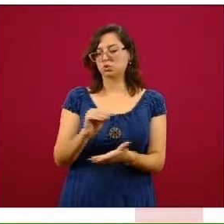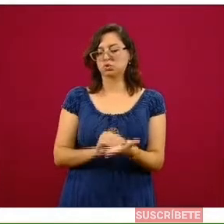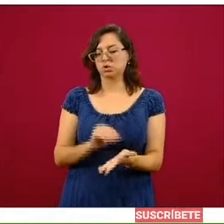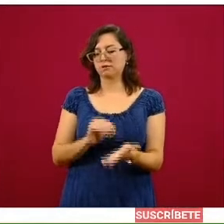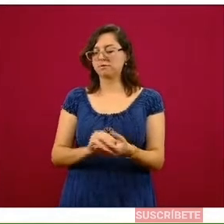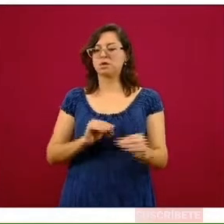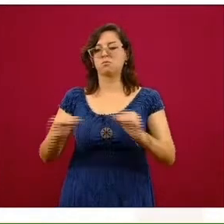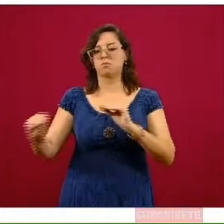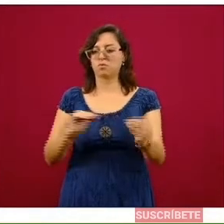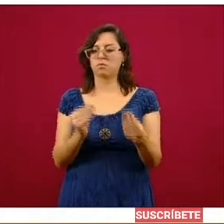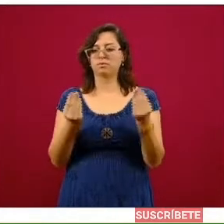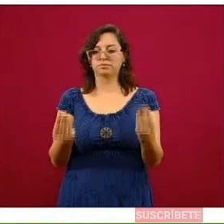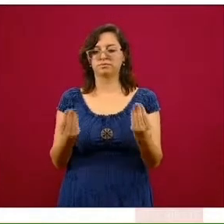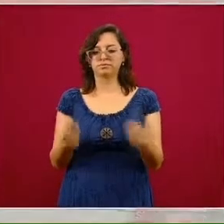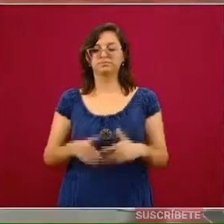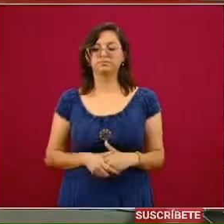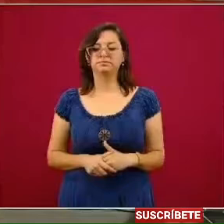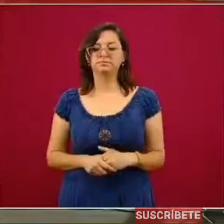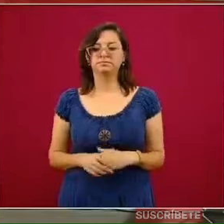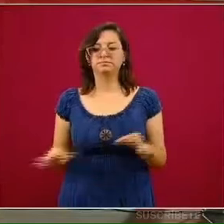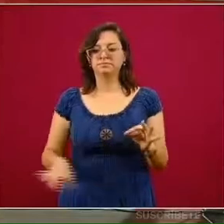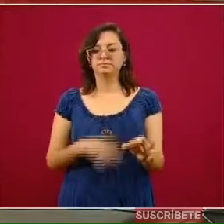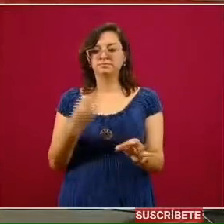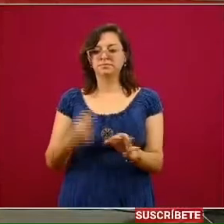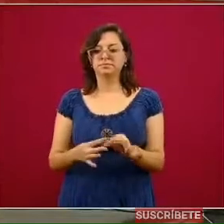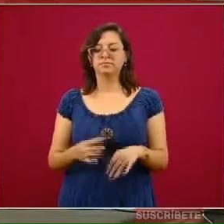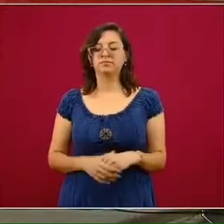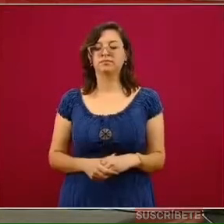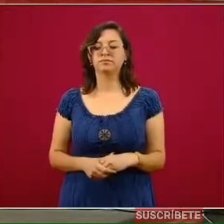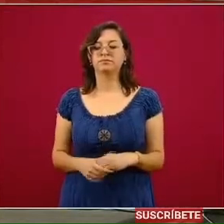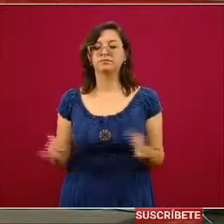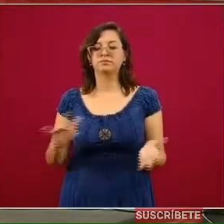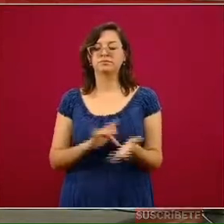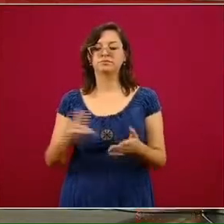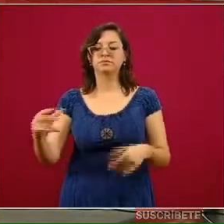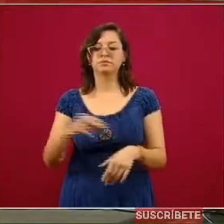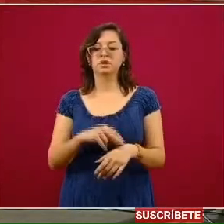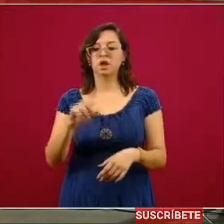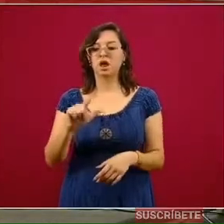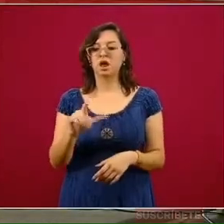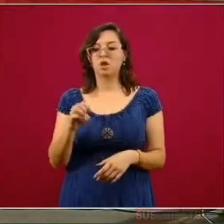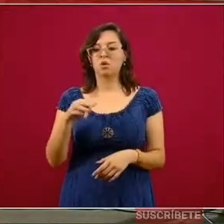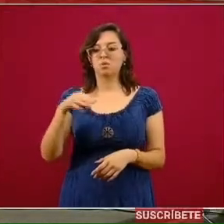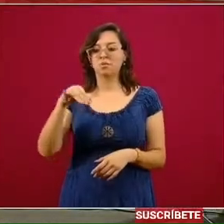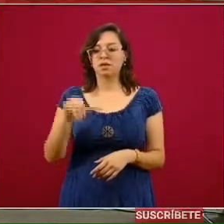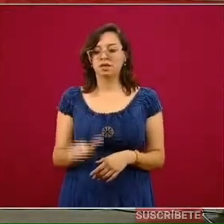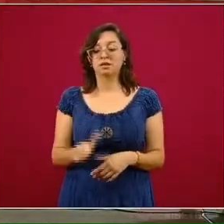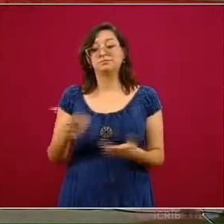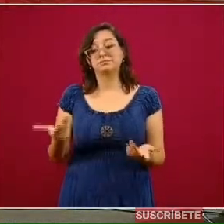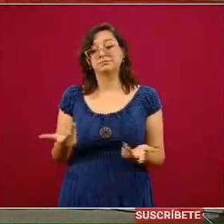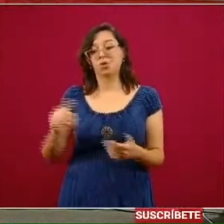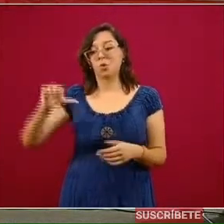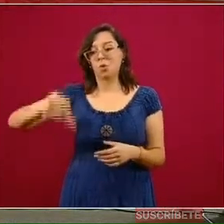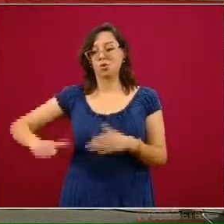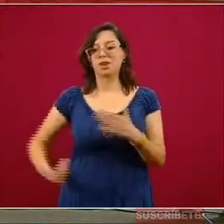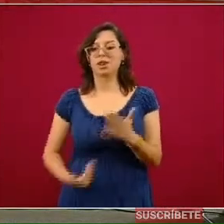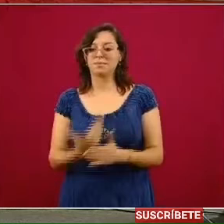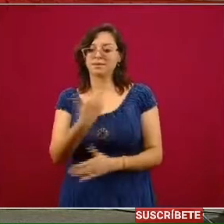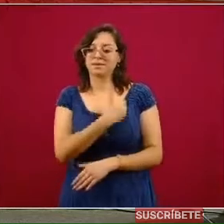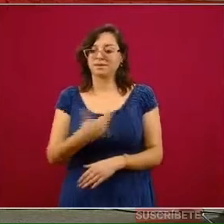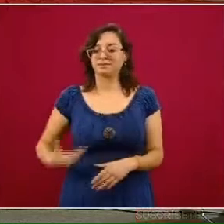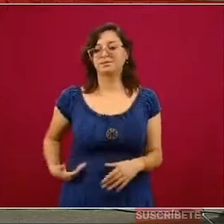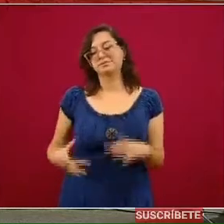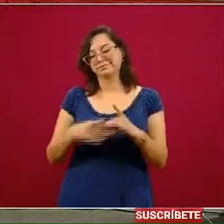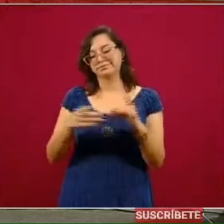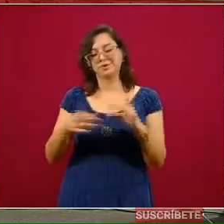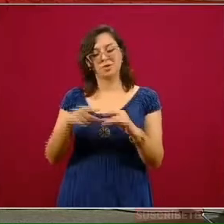con una movilidad importante. Sería en la segunda parte. Gracias, doctora Lomía. Como anticipó el presidente, toda la hora